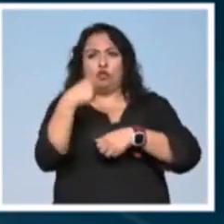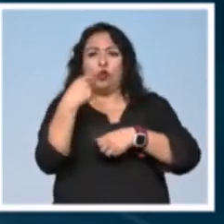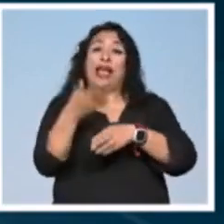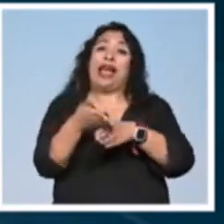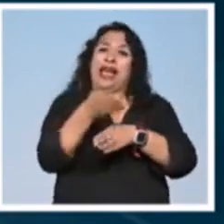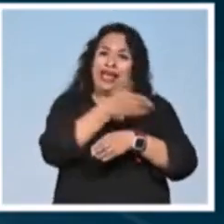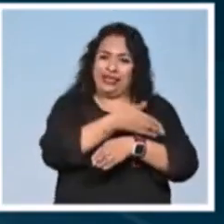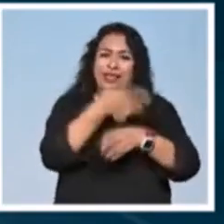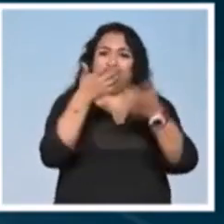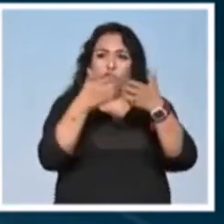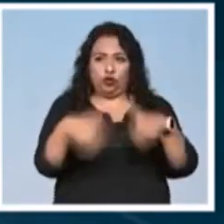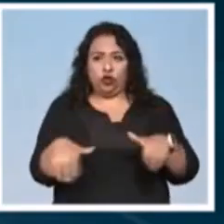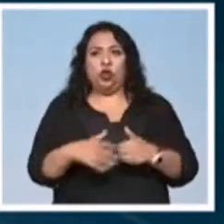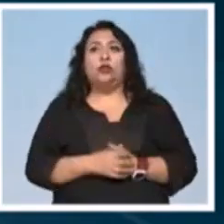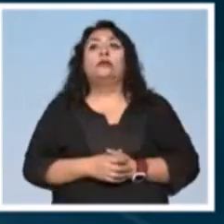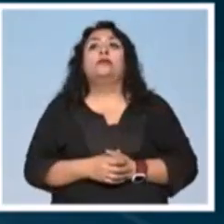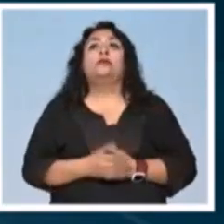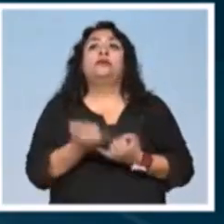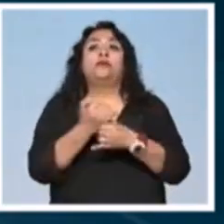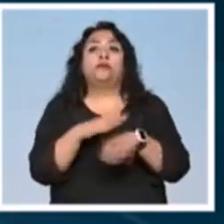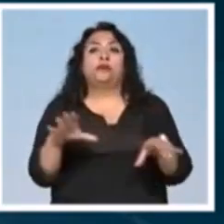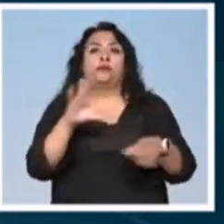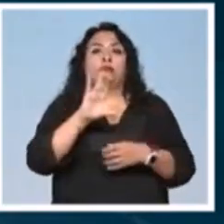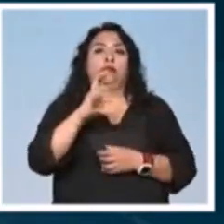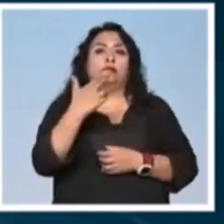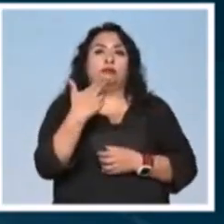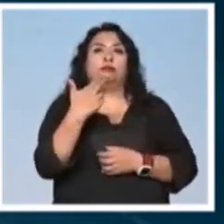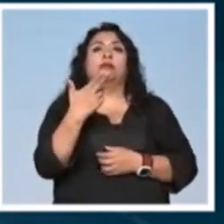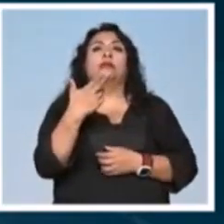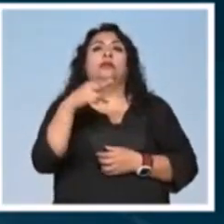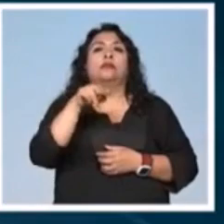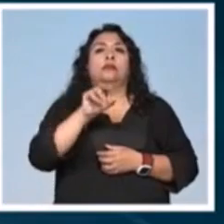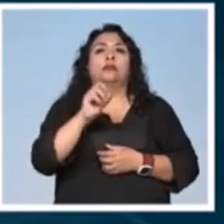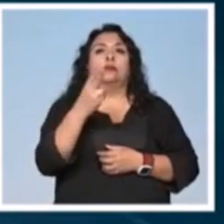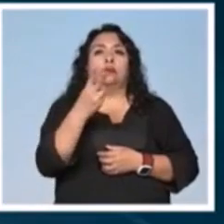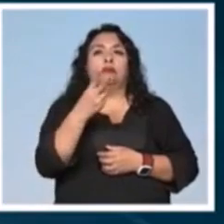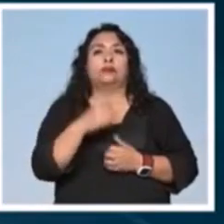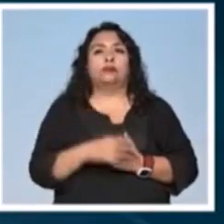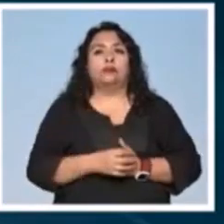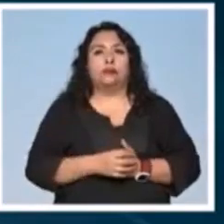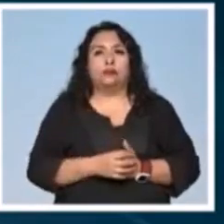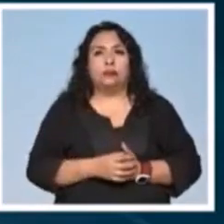cada función. Con información de César H. Meléndez para Noticias 22.